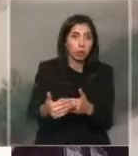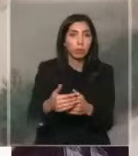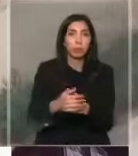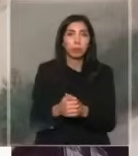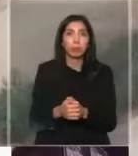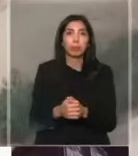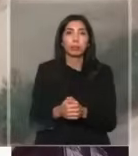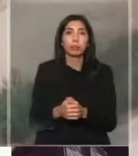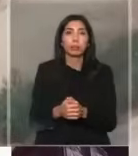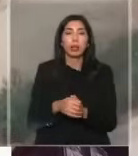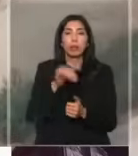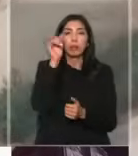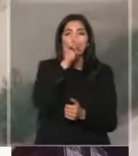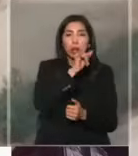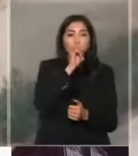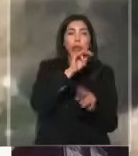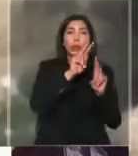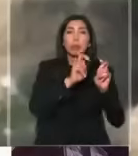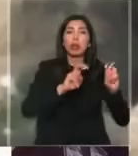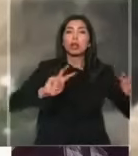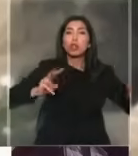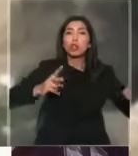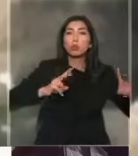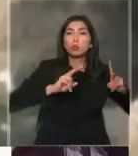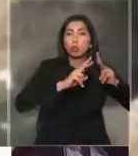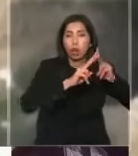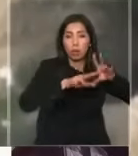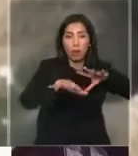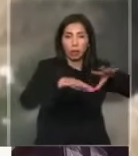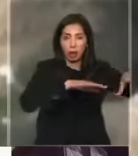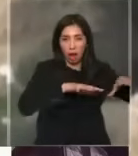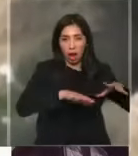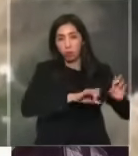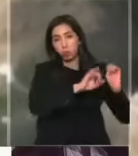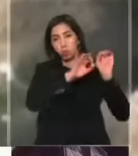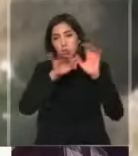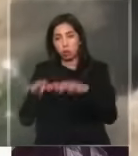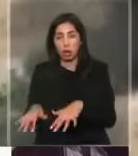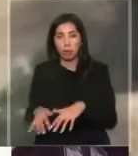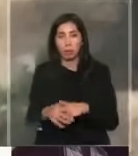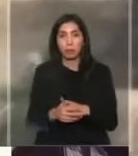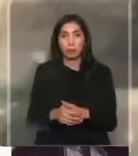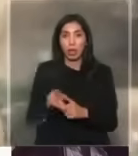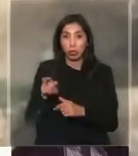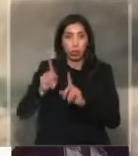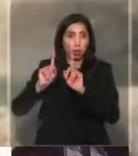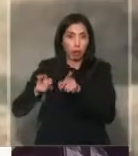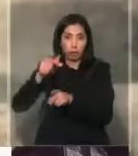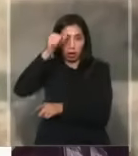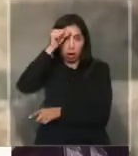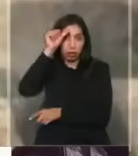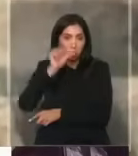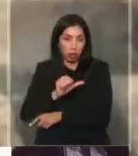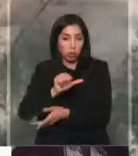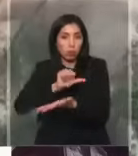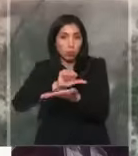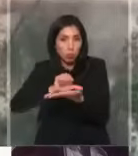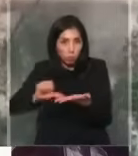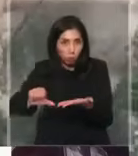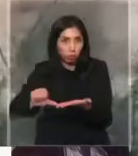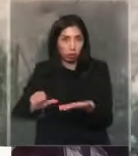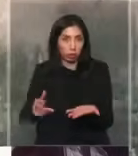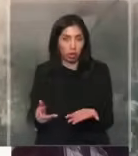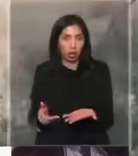de escombros de construcciones. En teoría, esto debiera ser sancionado con multas cursadas a causa